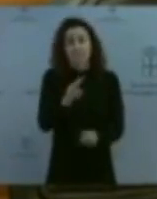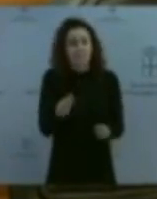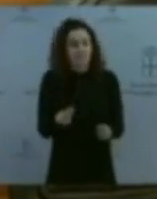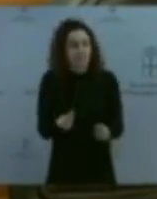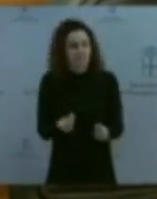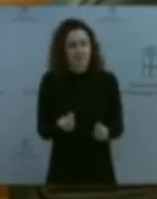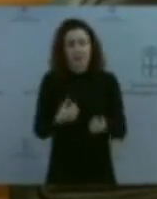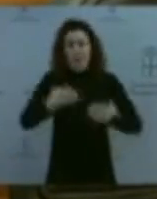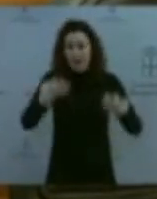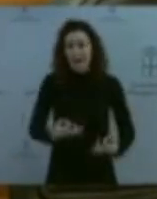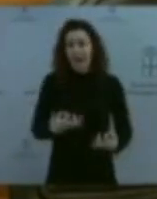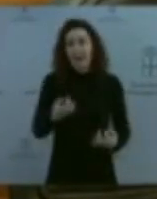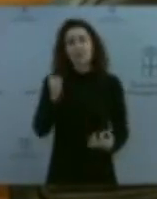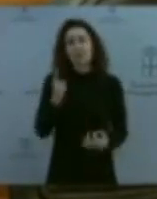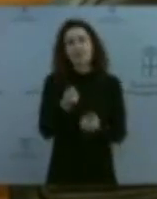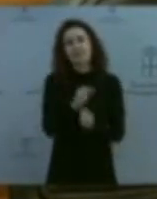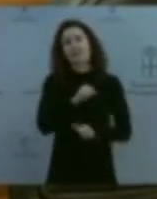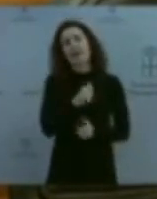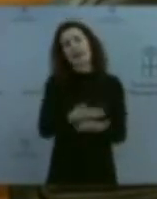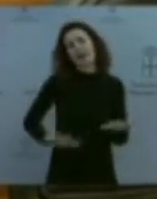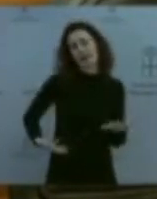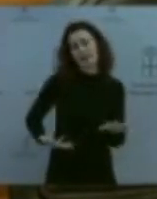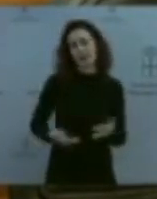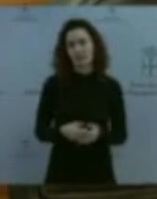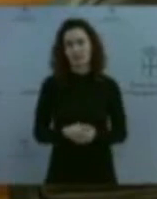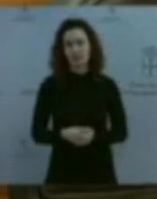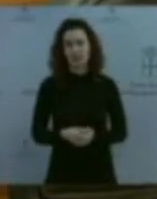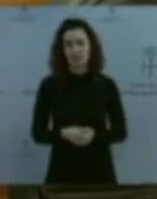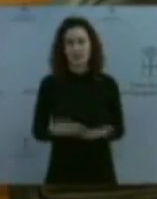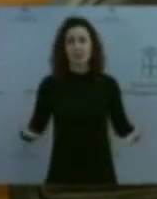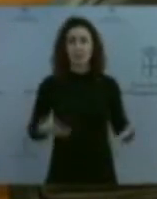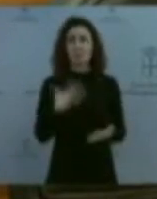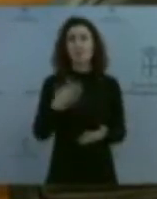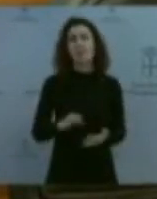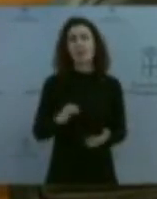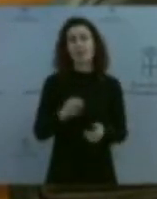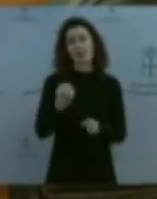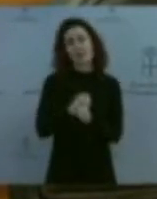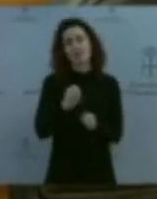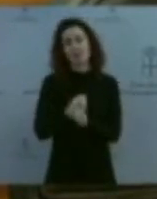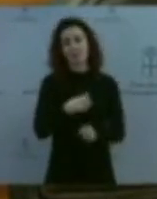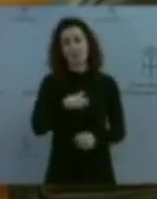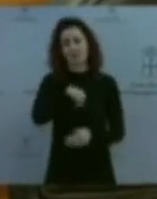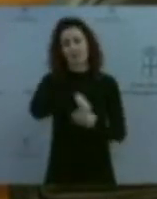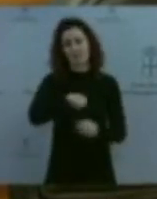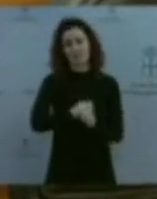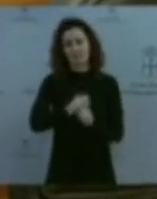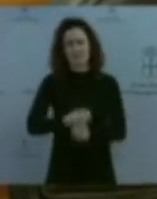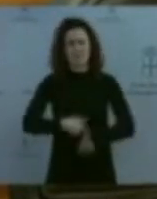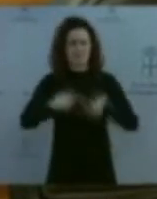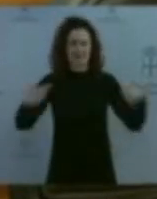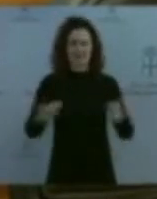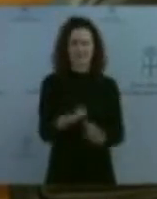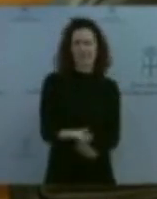espera. Habrá quien argumente, en todo caso, que hay demasiados empleados públicos. Tampoco los datos apoyan ese tópico, tantas veces escuchado en boca de